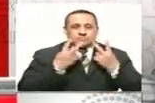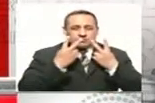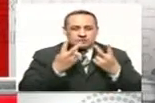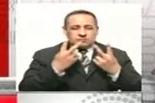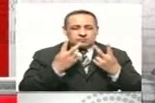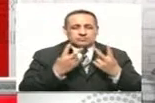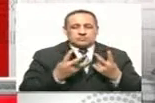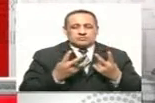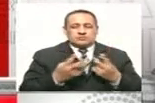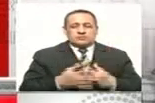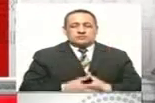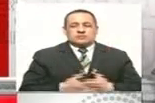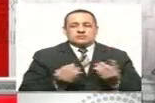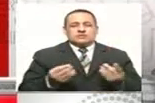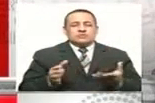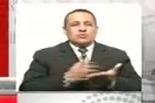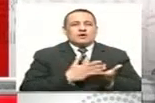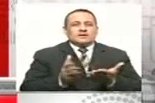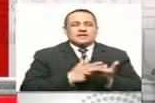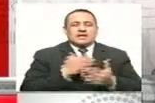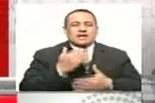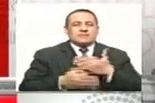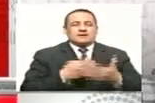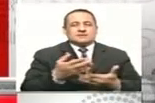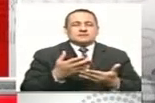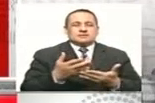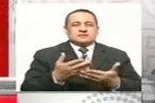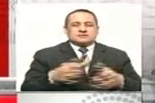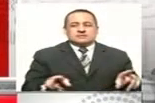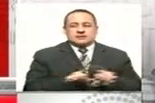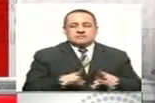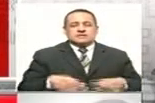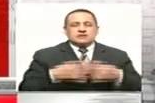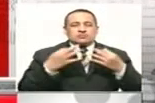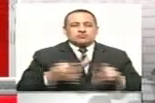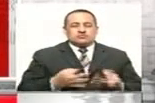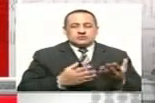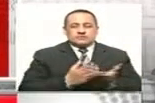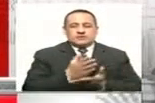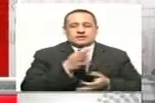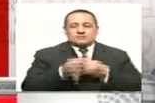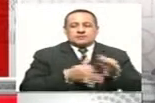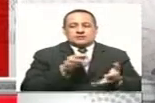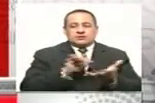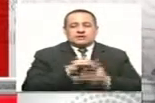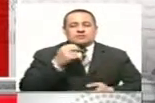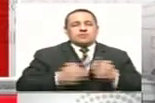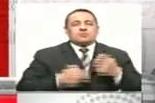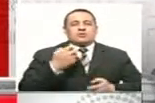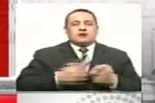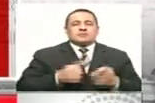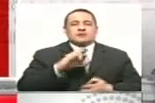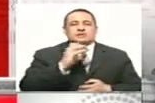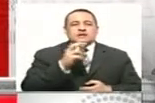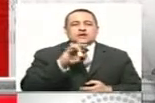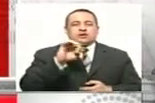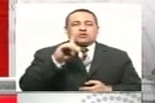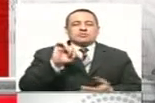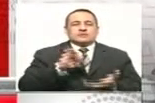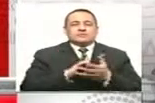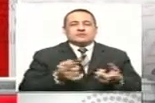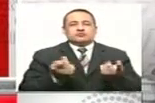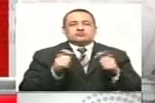encontramos sin ningún avance y se justifica indicando que por problemas de COVID-19 se